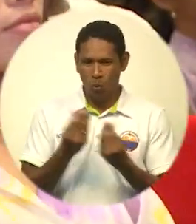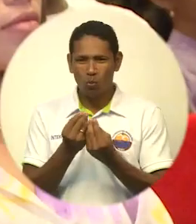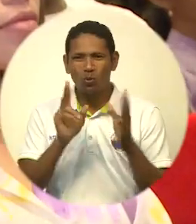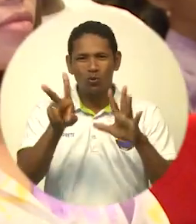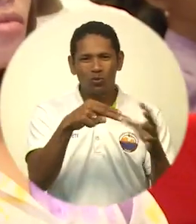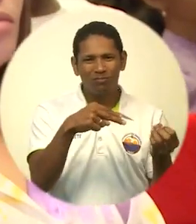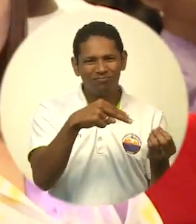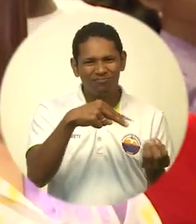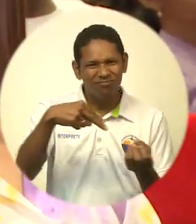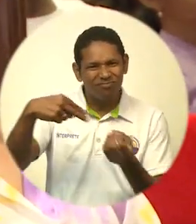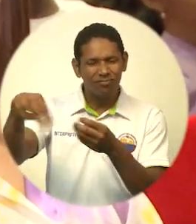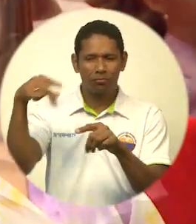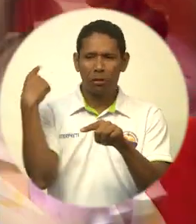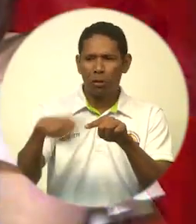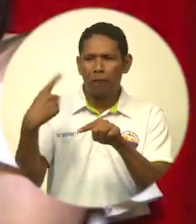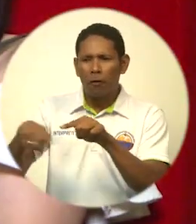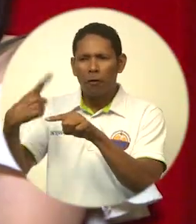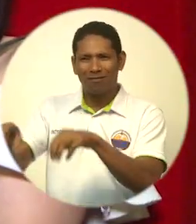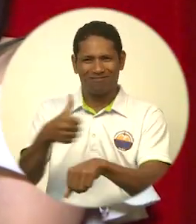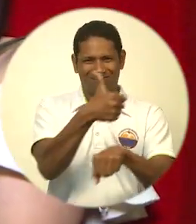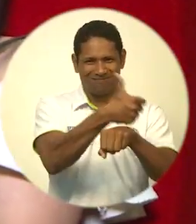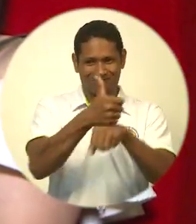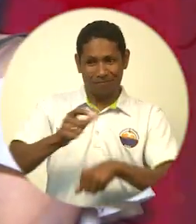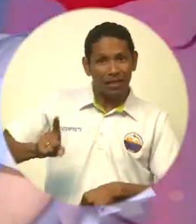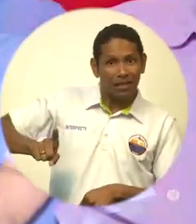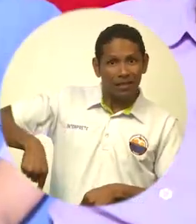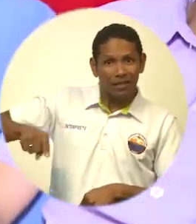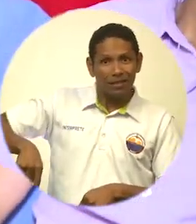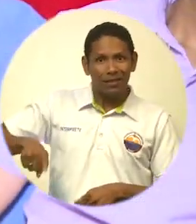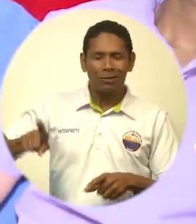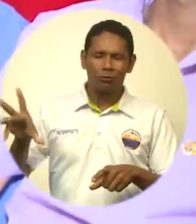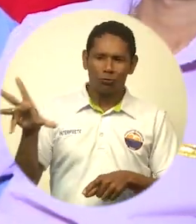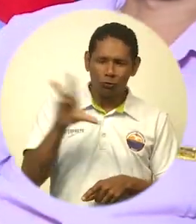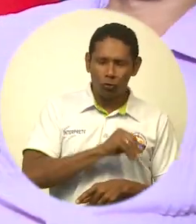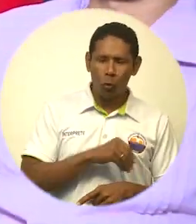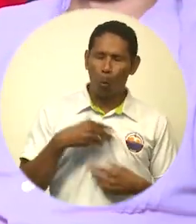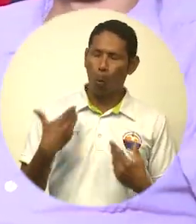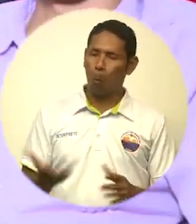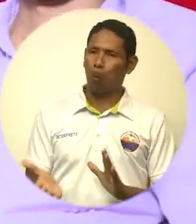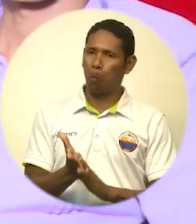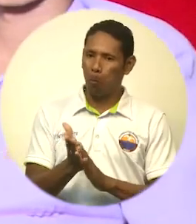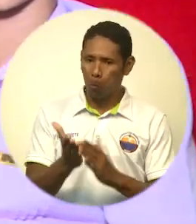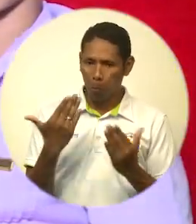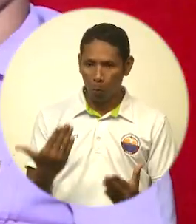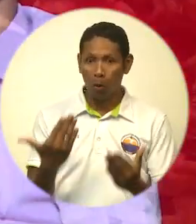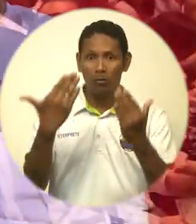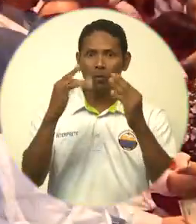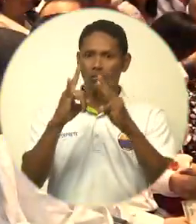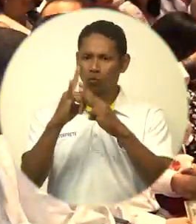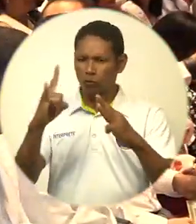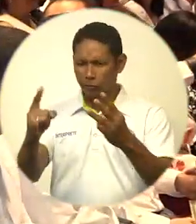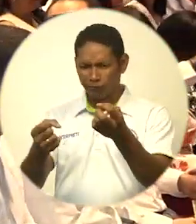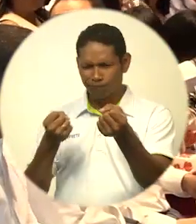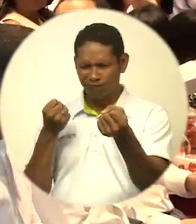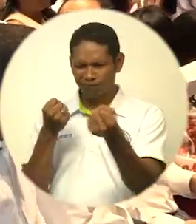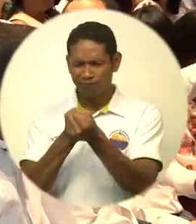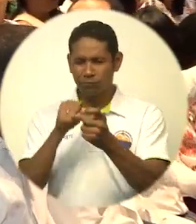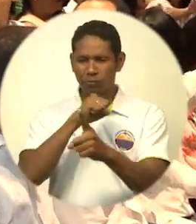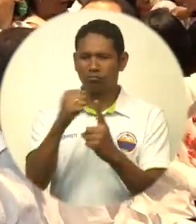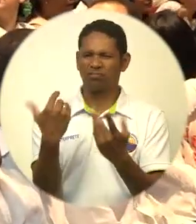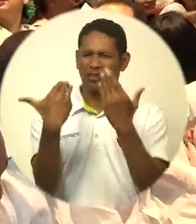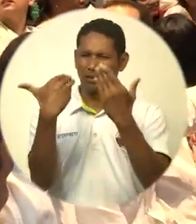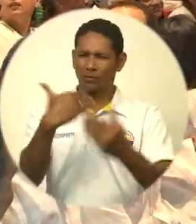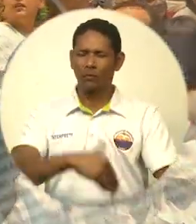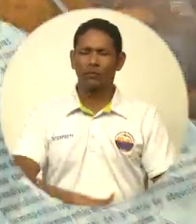en educación, líderes de organizaciones sindicales de educadores y rectores de diferentes instituciones educativas, quienes ponderaron este